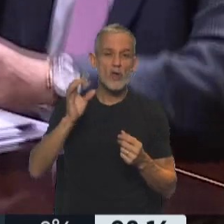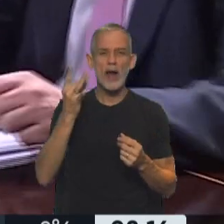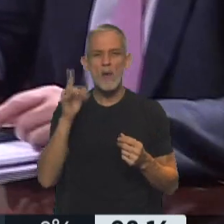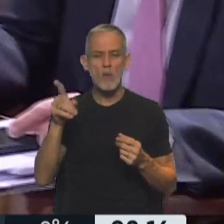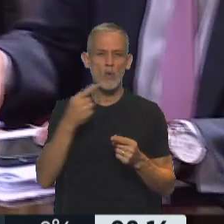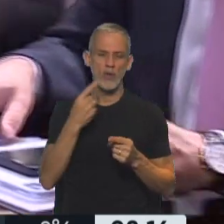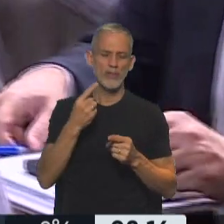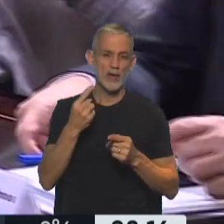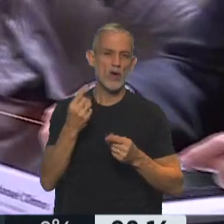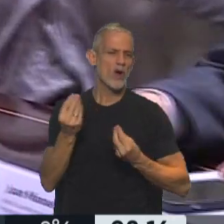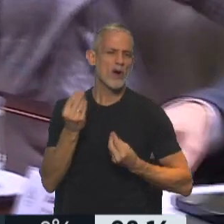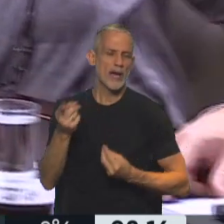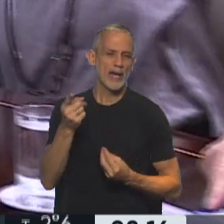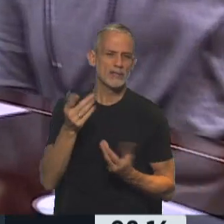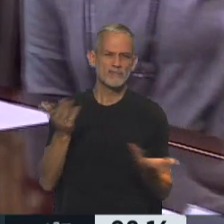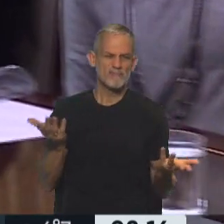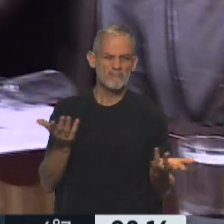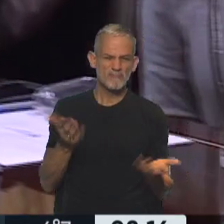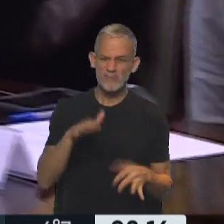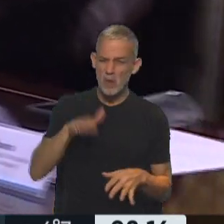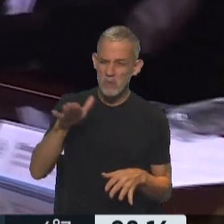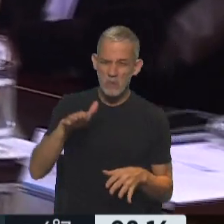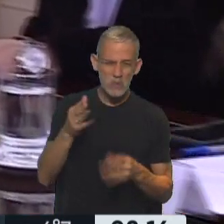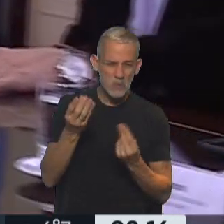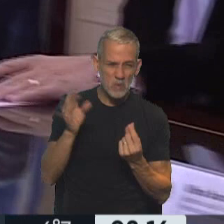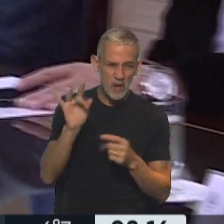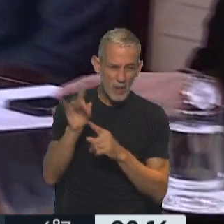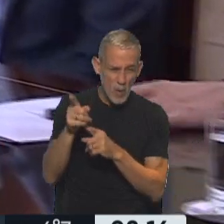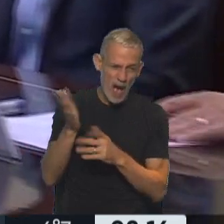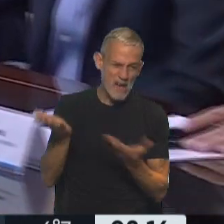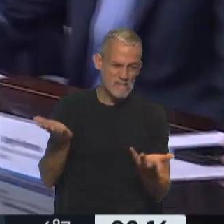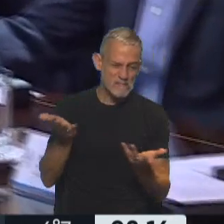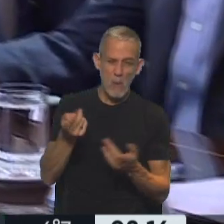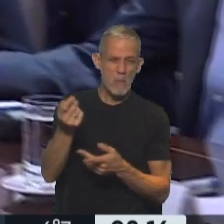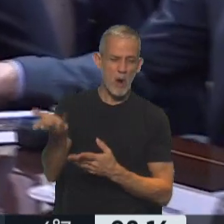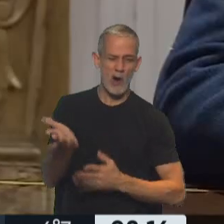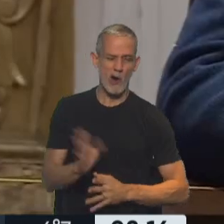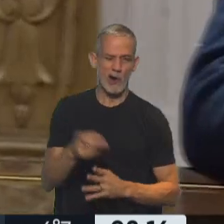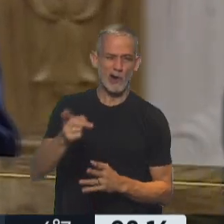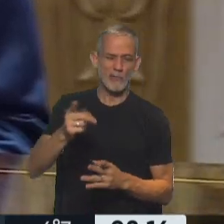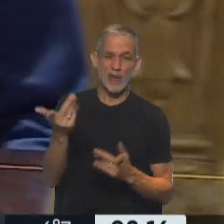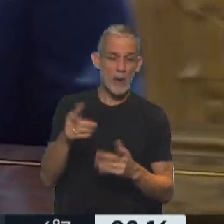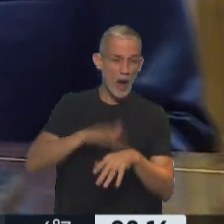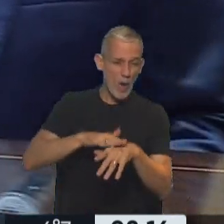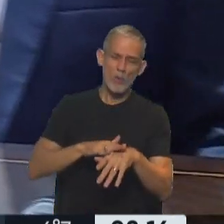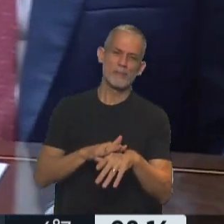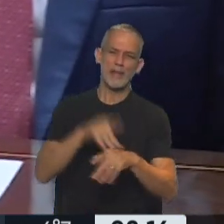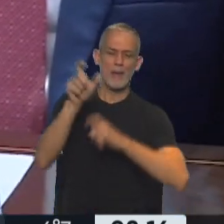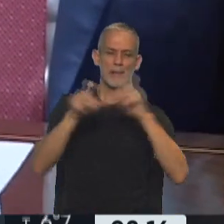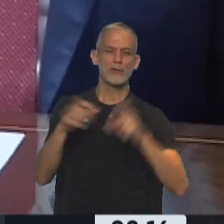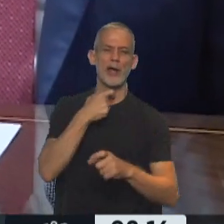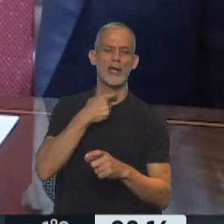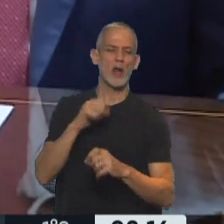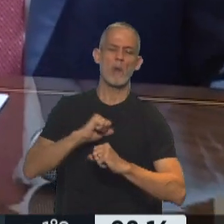Dijo Aníbal Fernández que es nimio el billete paralelo. Atribuyó la escalada a quienes acusó de querer